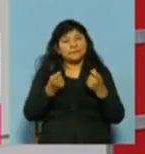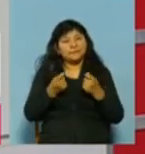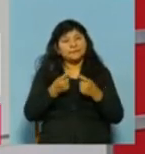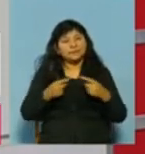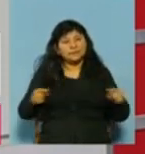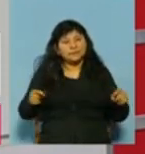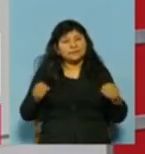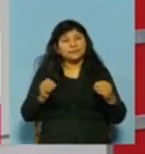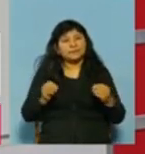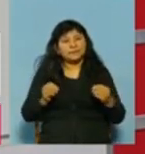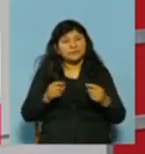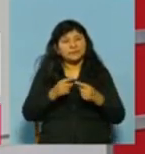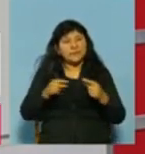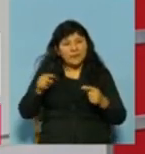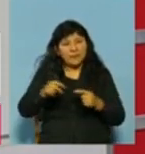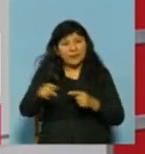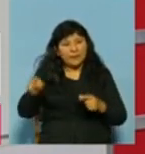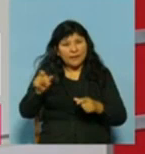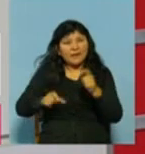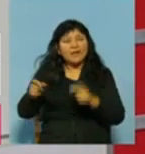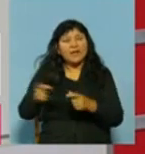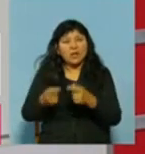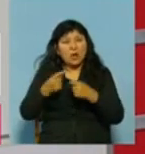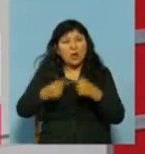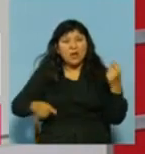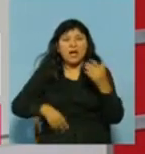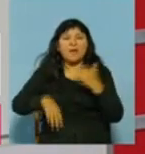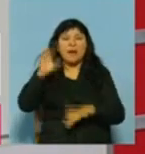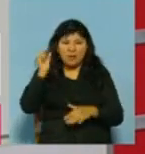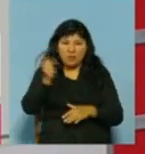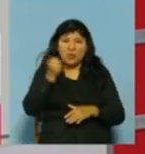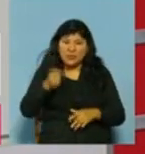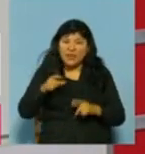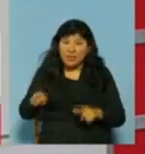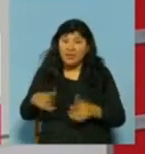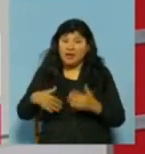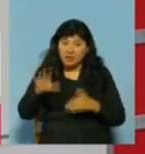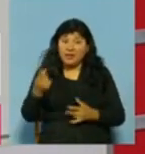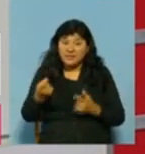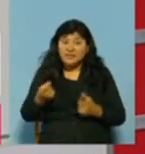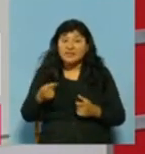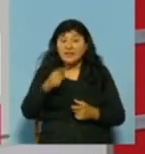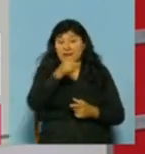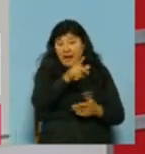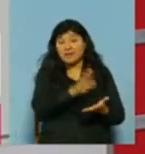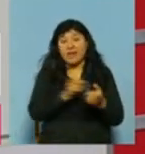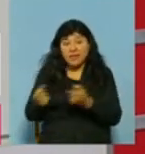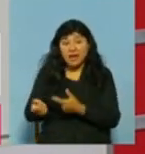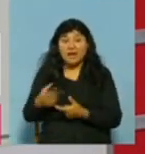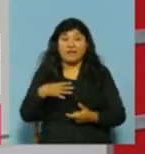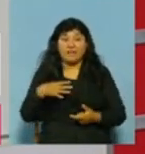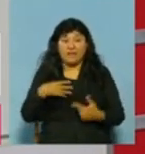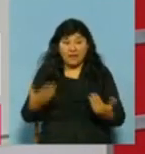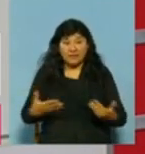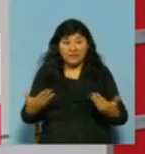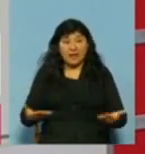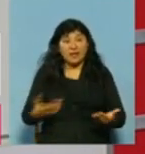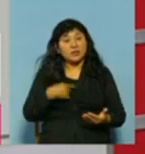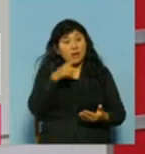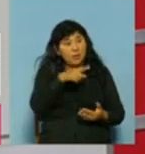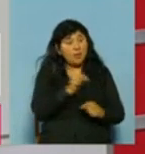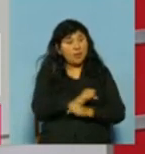hay cosas más importantes que esto, pero reiteramos la gravedad institucional que tiene esto, un pedido de